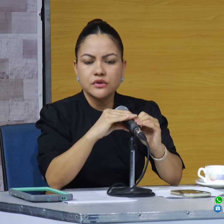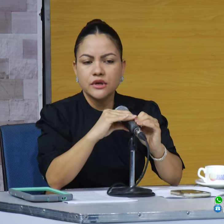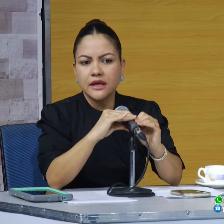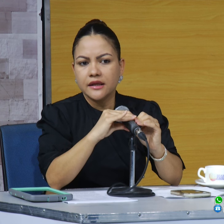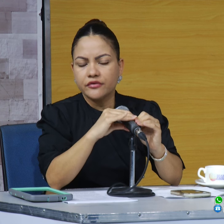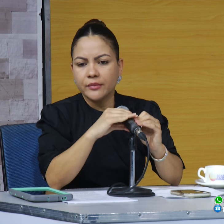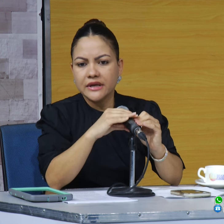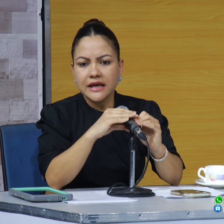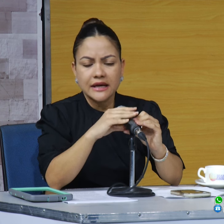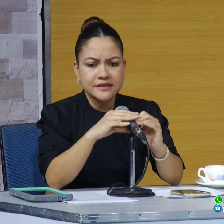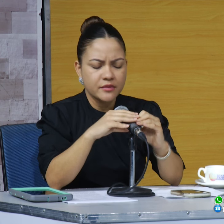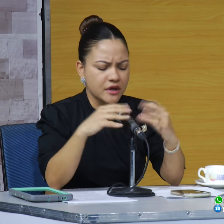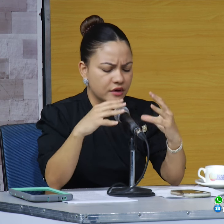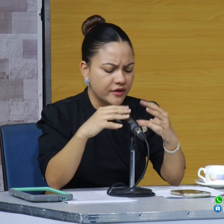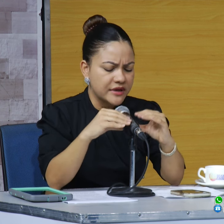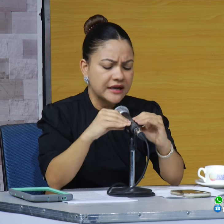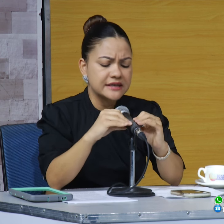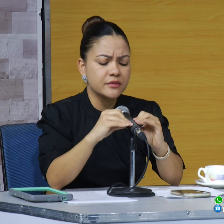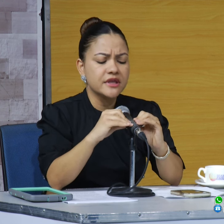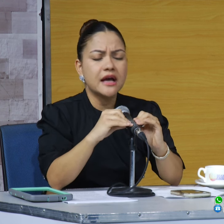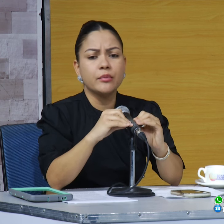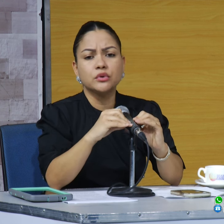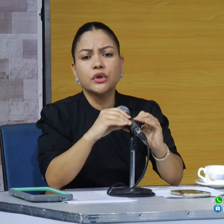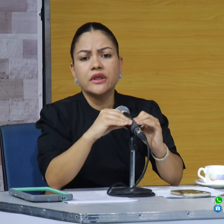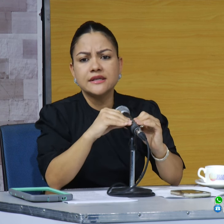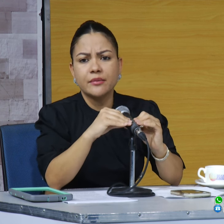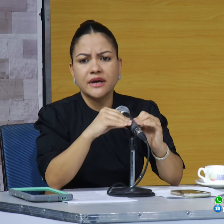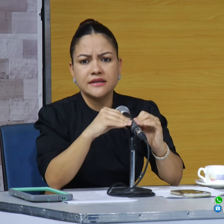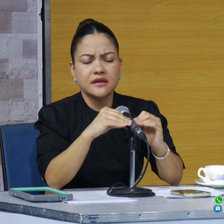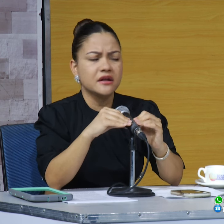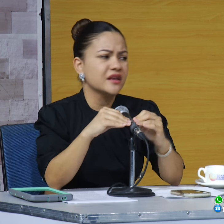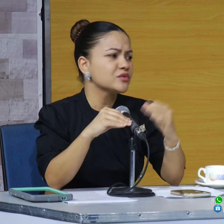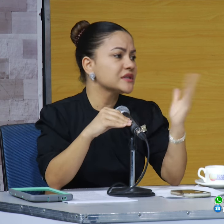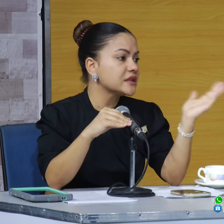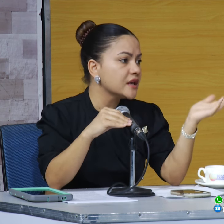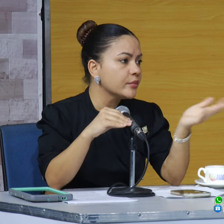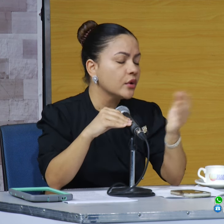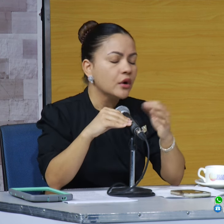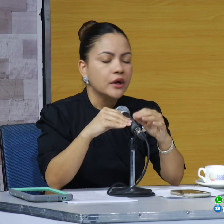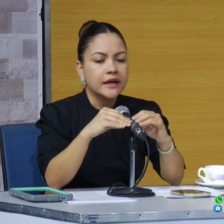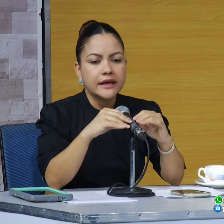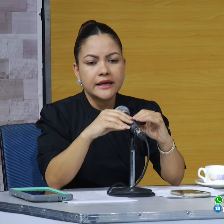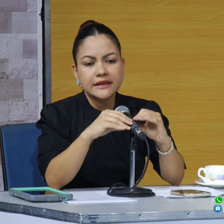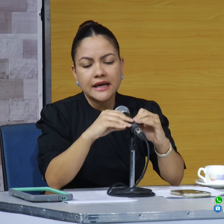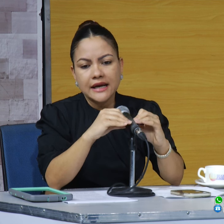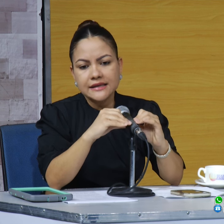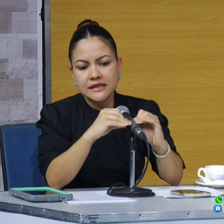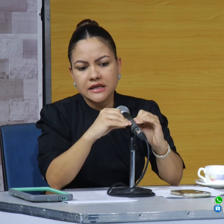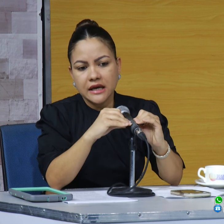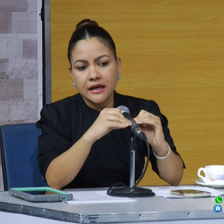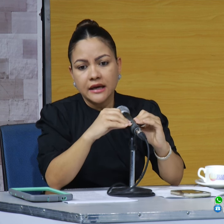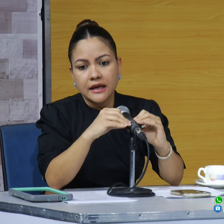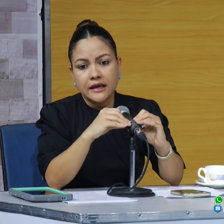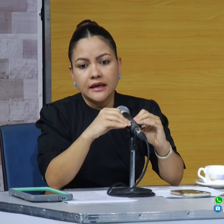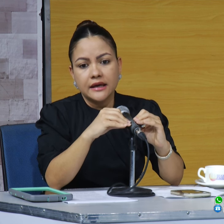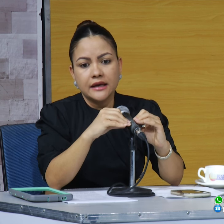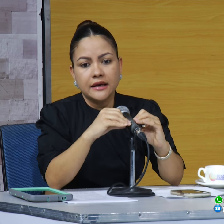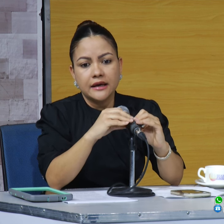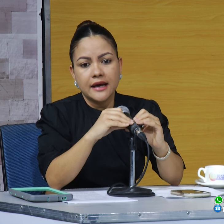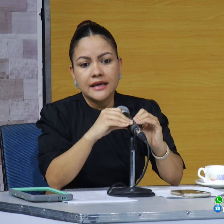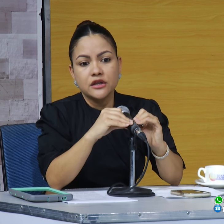soy una persona de familia clase media una familia clase media a punto de desaparecer De hecho hace tiempo que esta clase